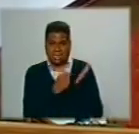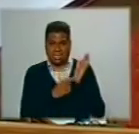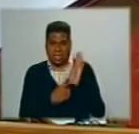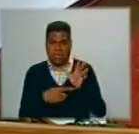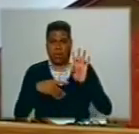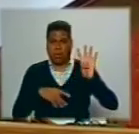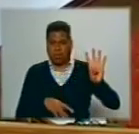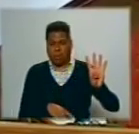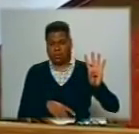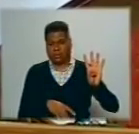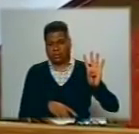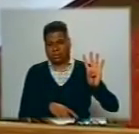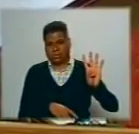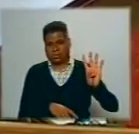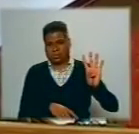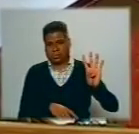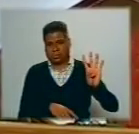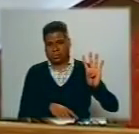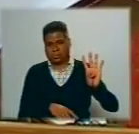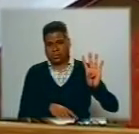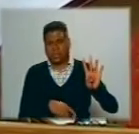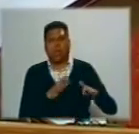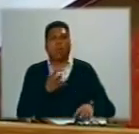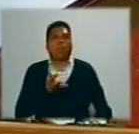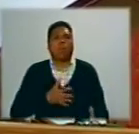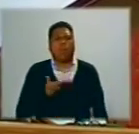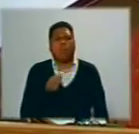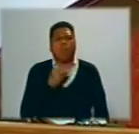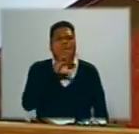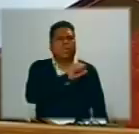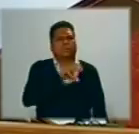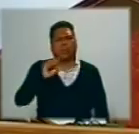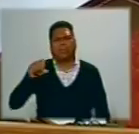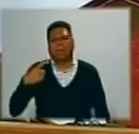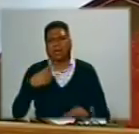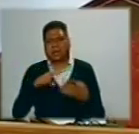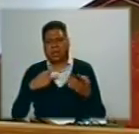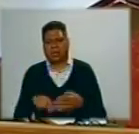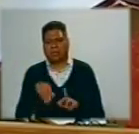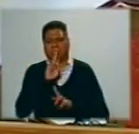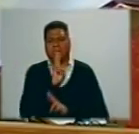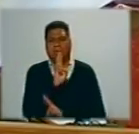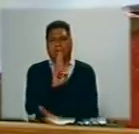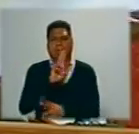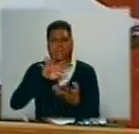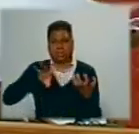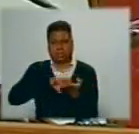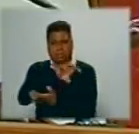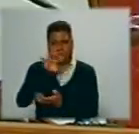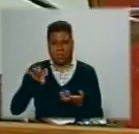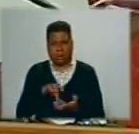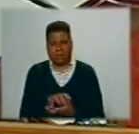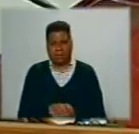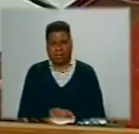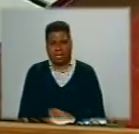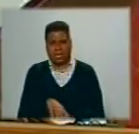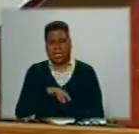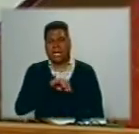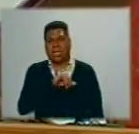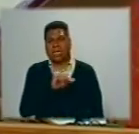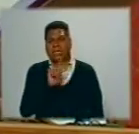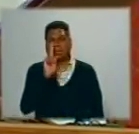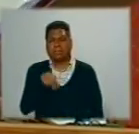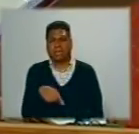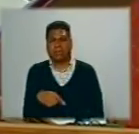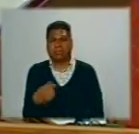4. Legislación pertinente, formas de acceder a los mecanismos para la solución de controversia y de obtener